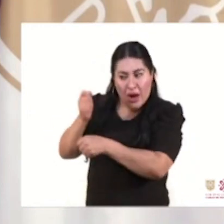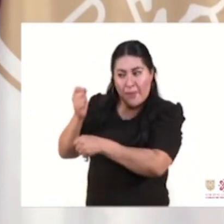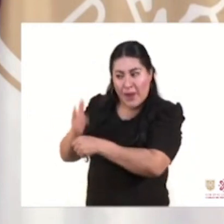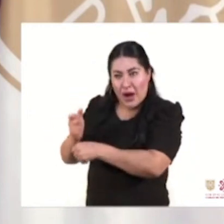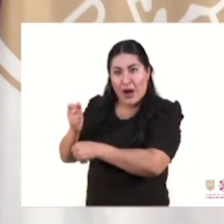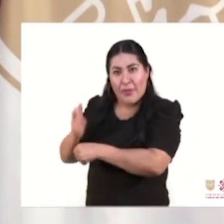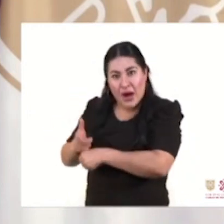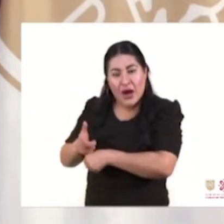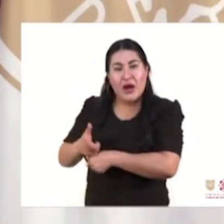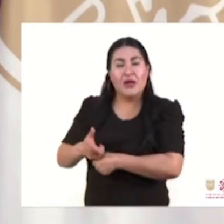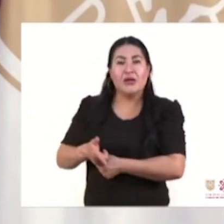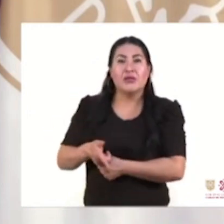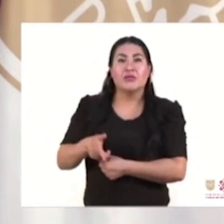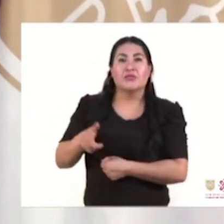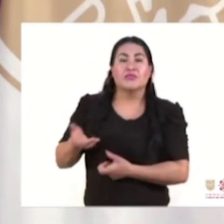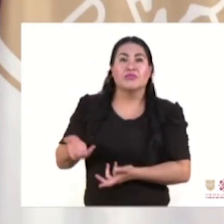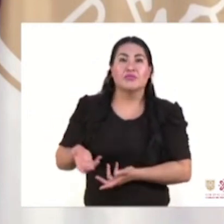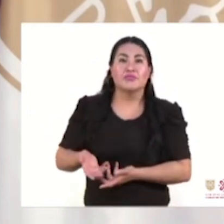una...